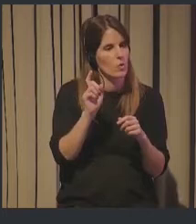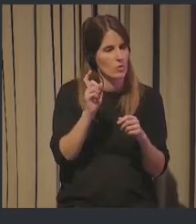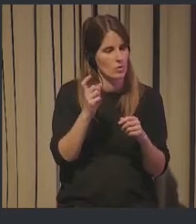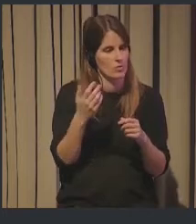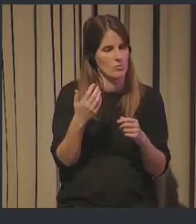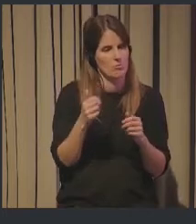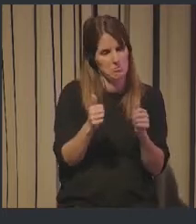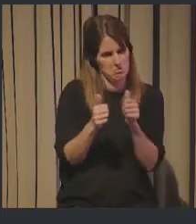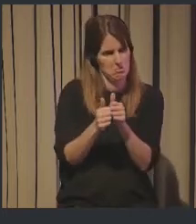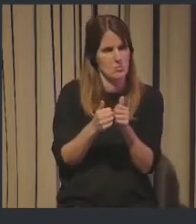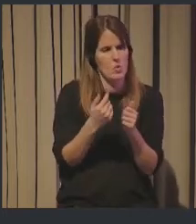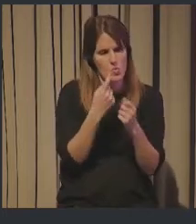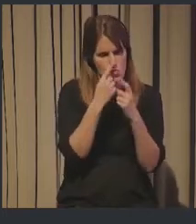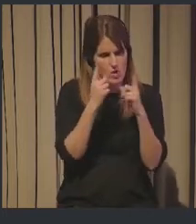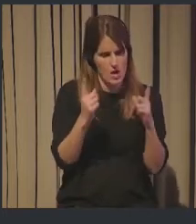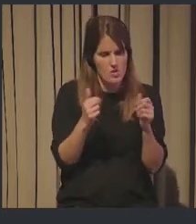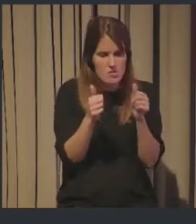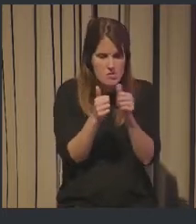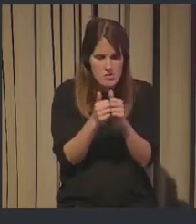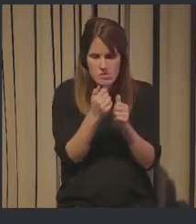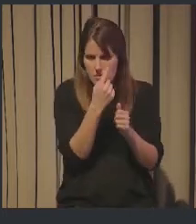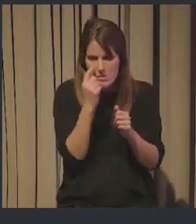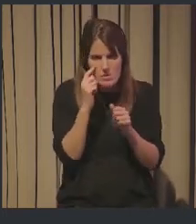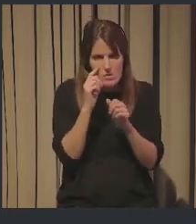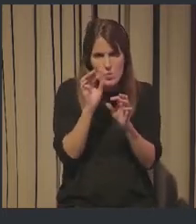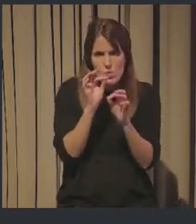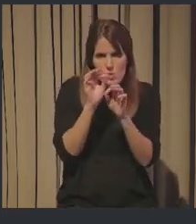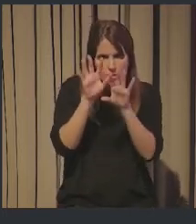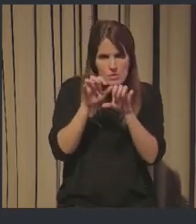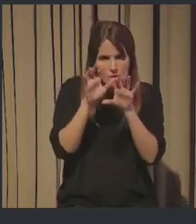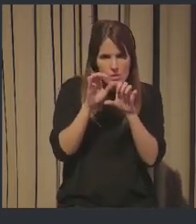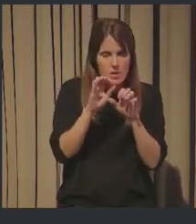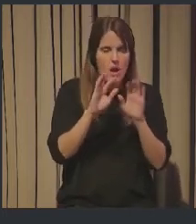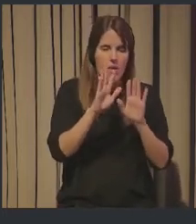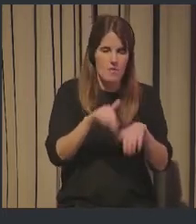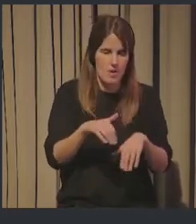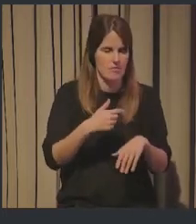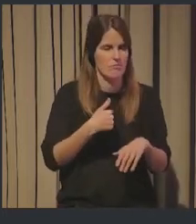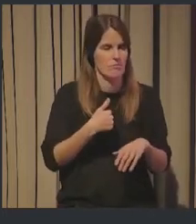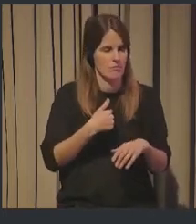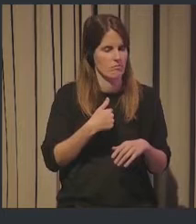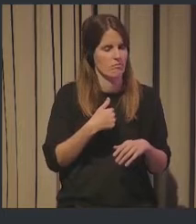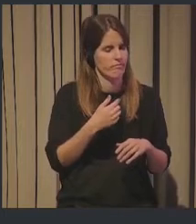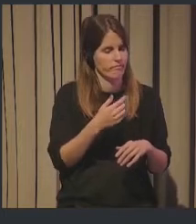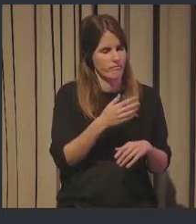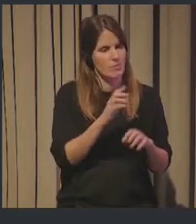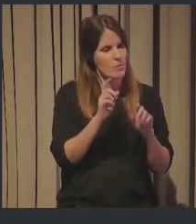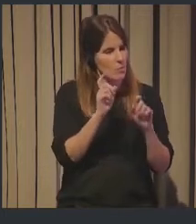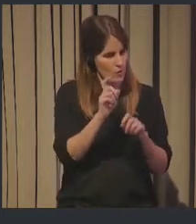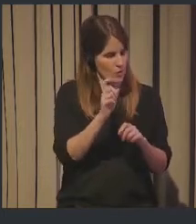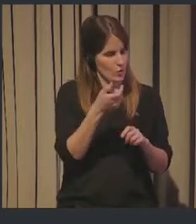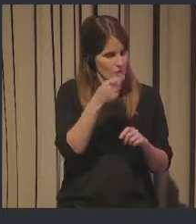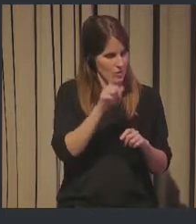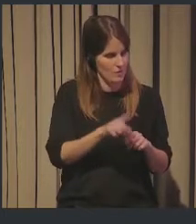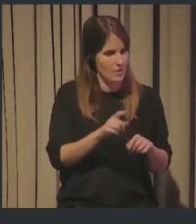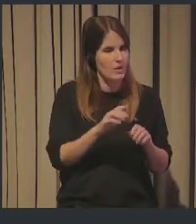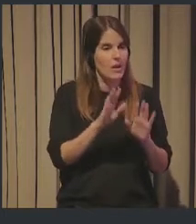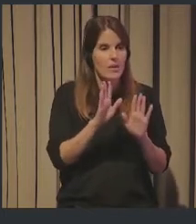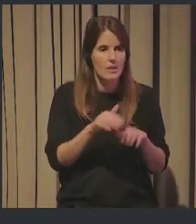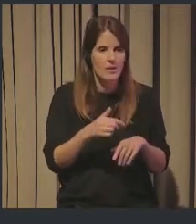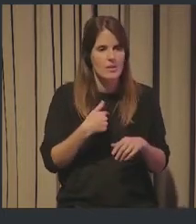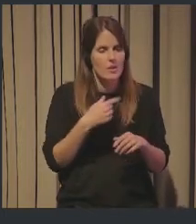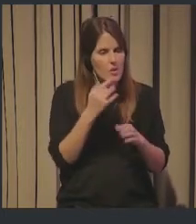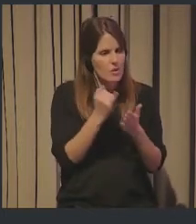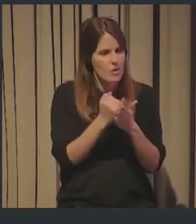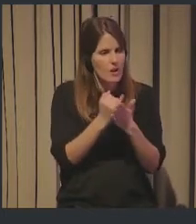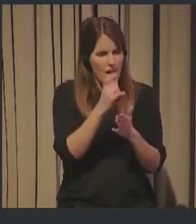año y dije, sí, yo soy capaz de hacer esto. Y decidí hacerlo. Sin embargo, al final, el resultado principal de esta pequeña excursión